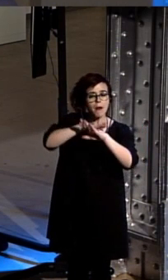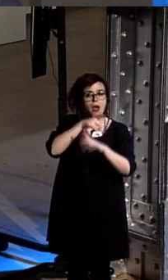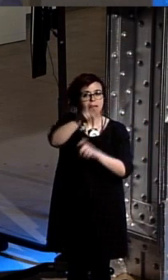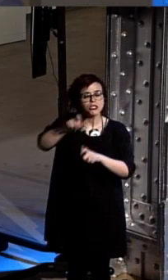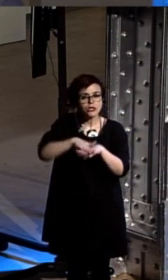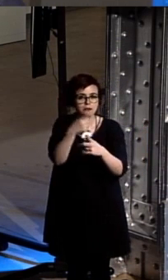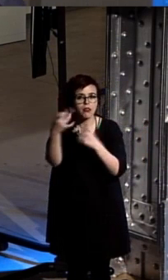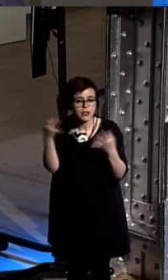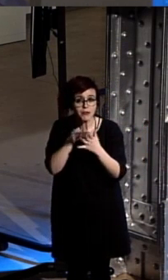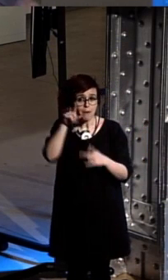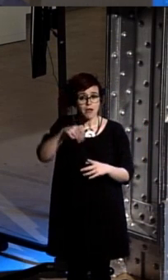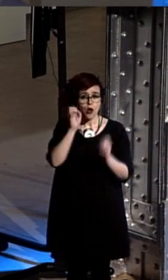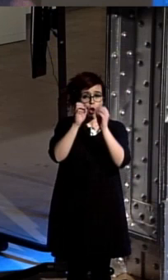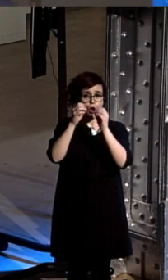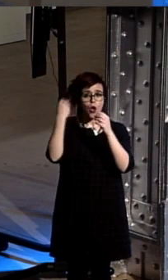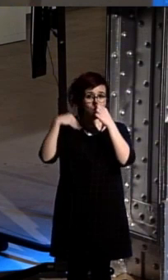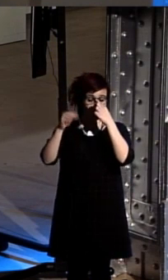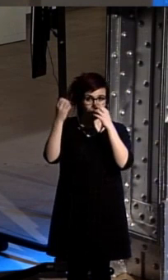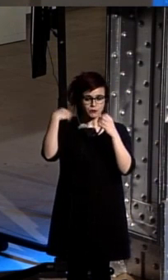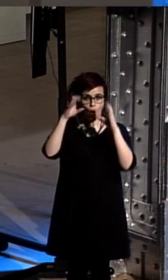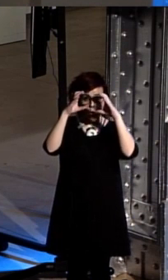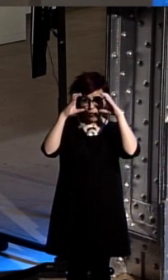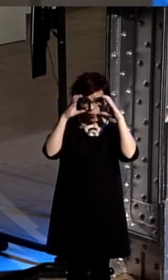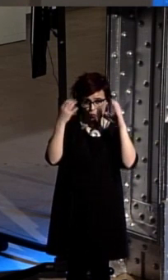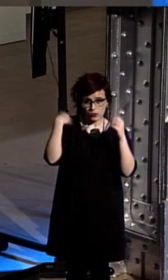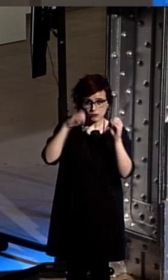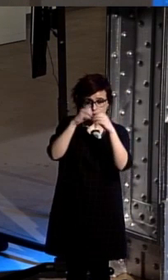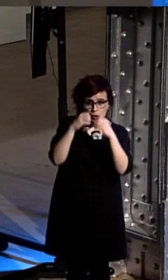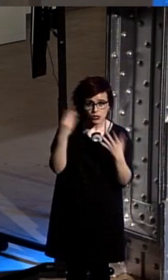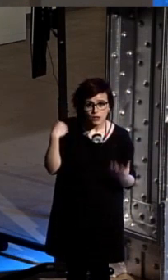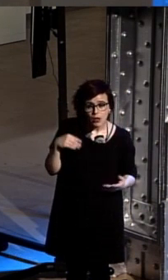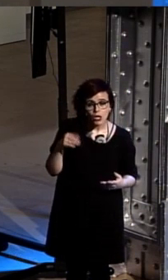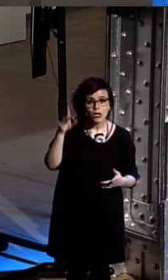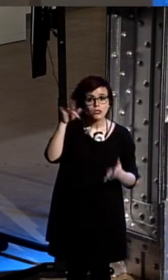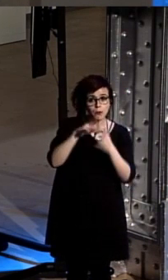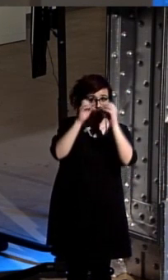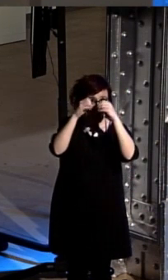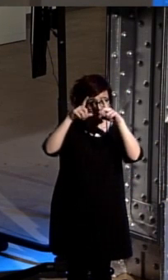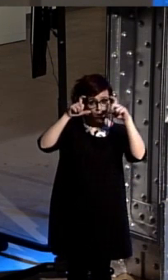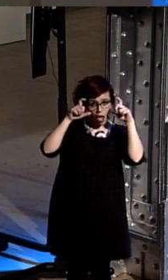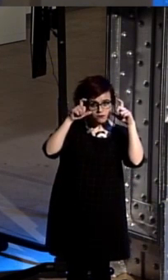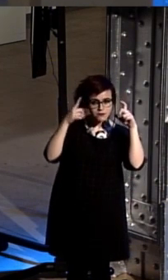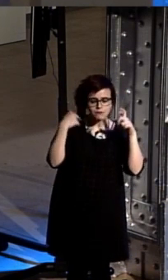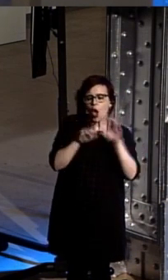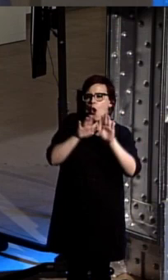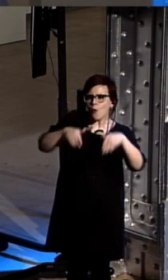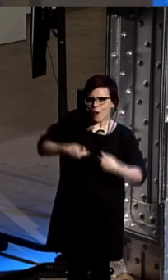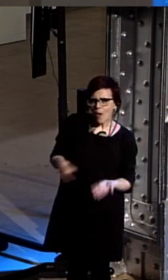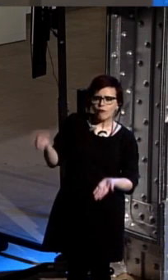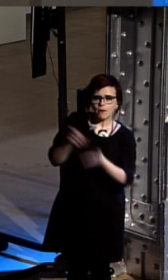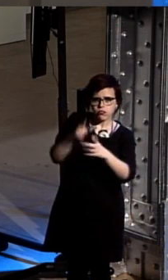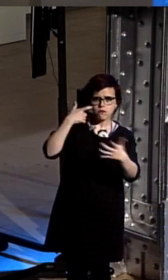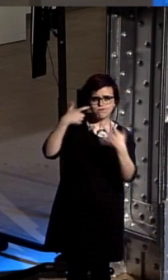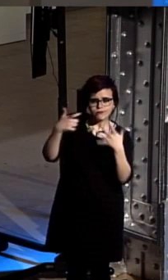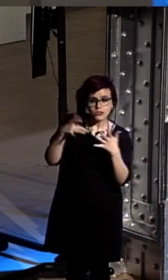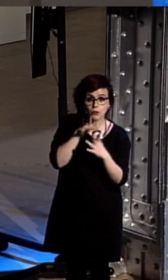También están las Google Glasses, las gafas Google. Sé que mucha gente se reirá, pero seguramente las Google Glasses volverán. Y uno de mis contactos